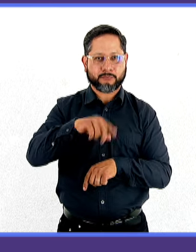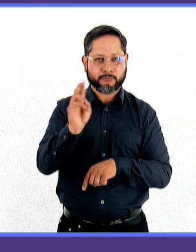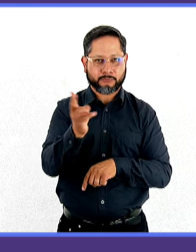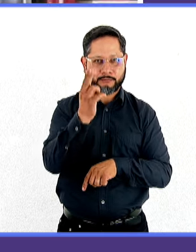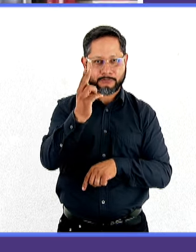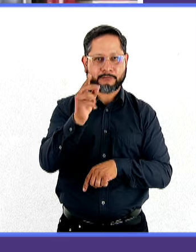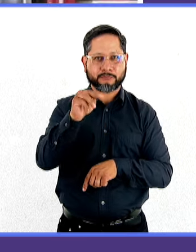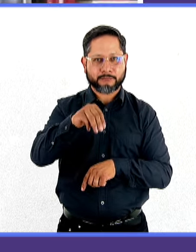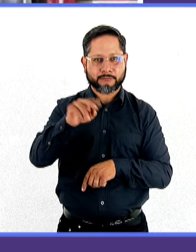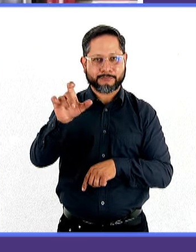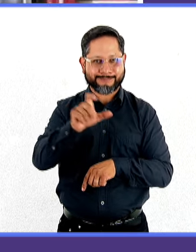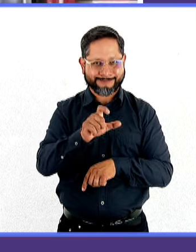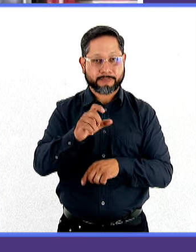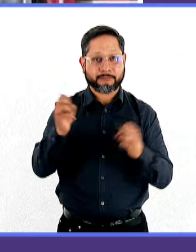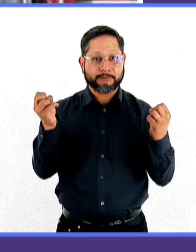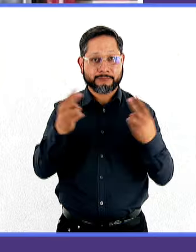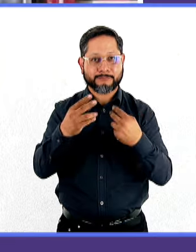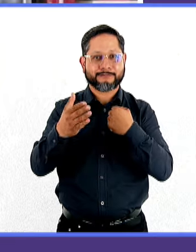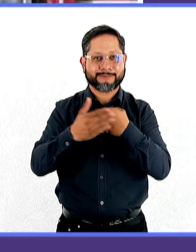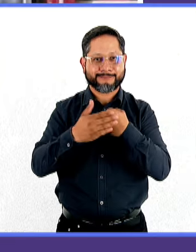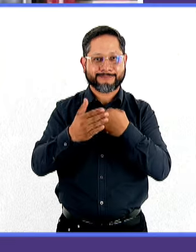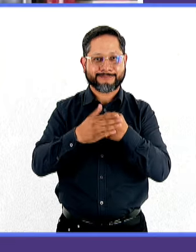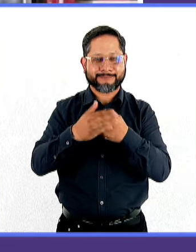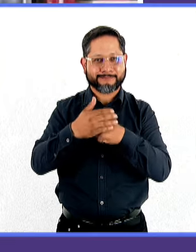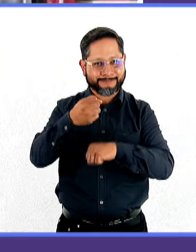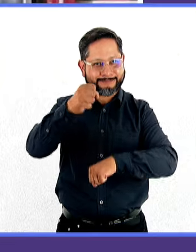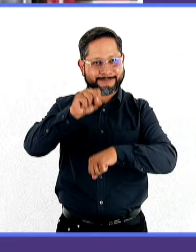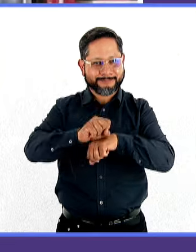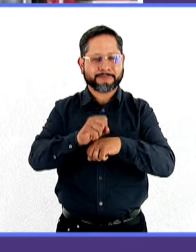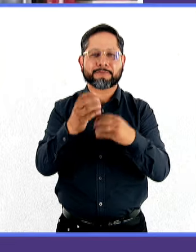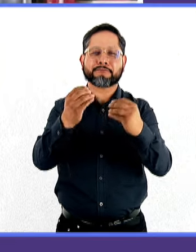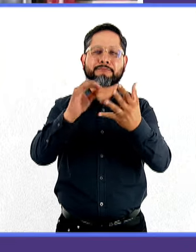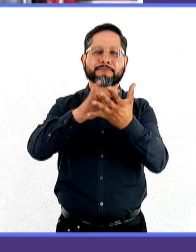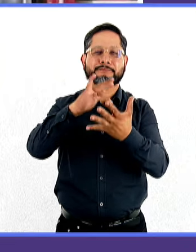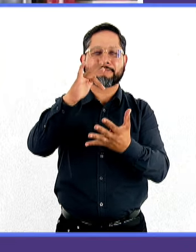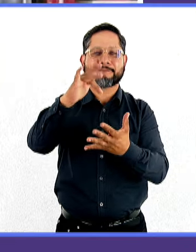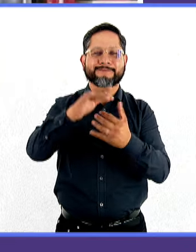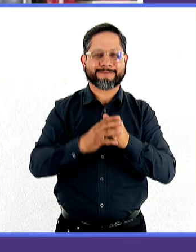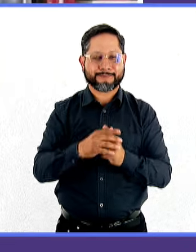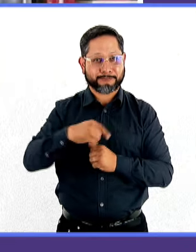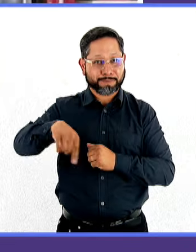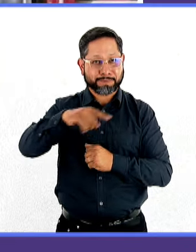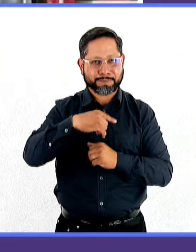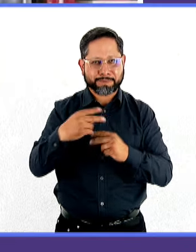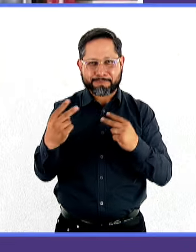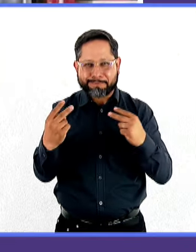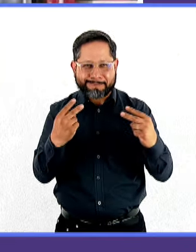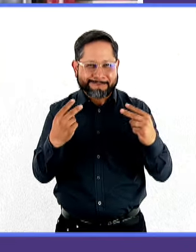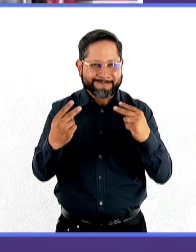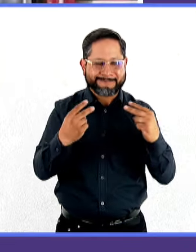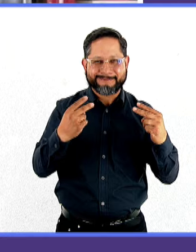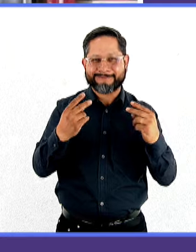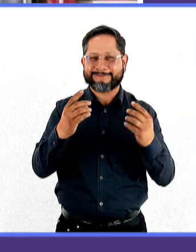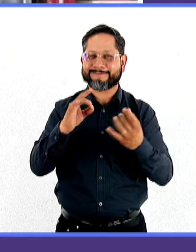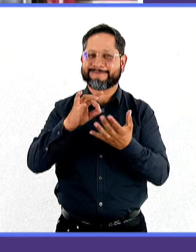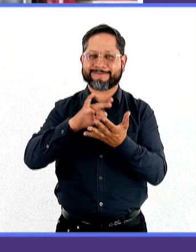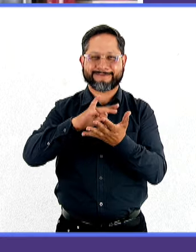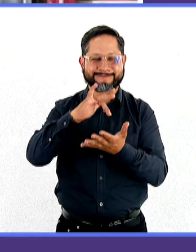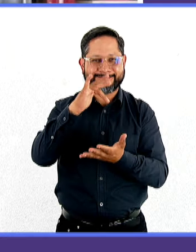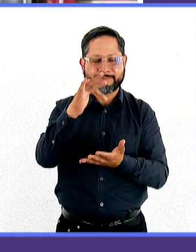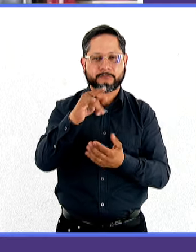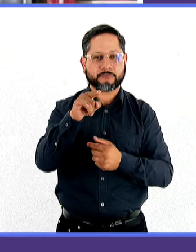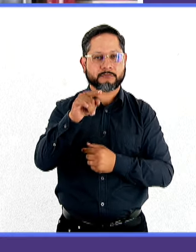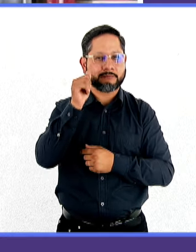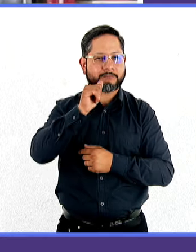mnm nos vemos la próxima semana Muchas gracias por haberme acompañado y muchas gracias